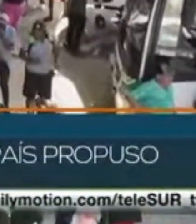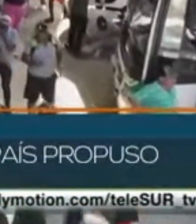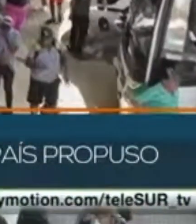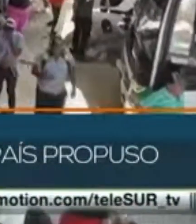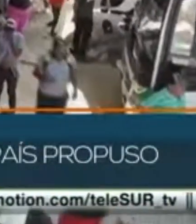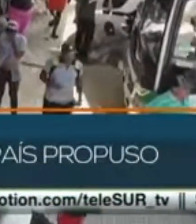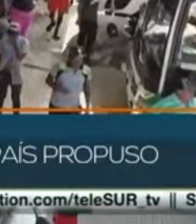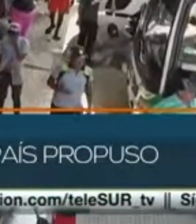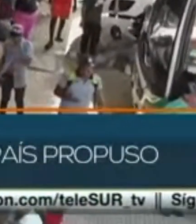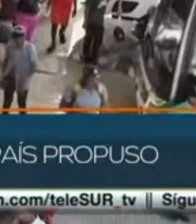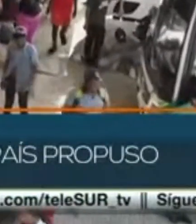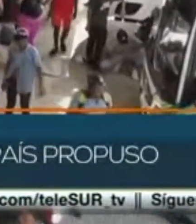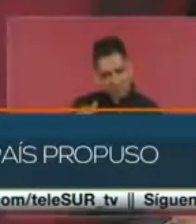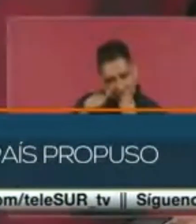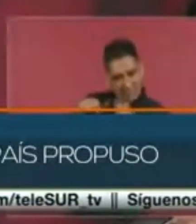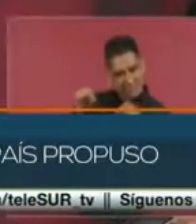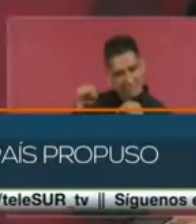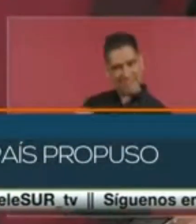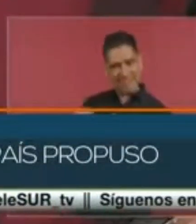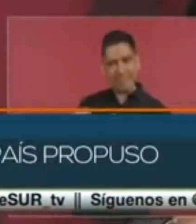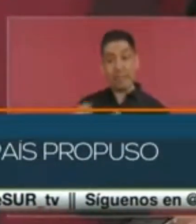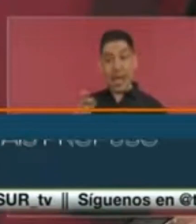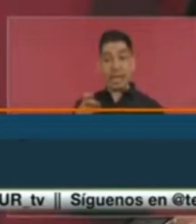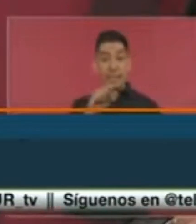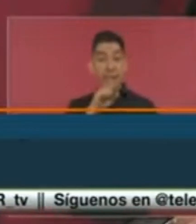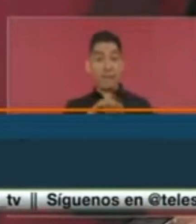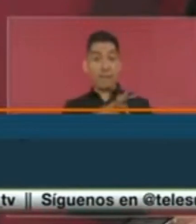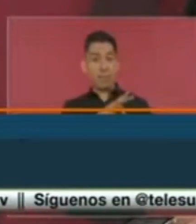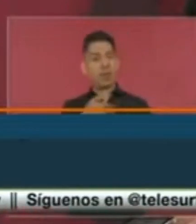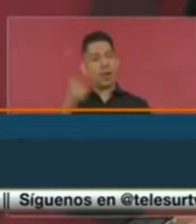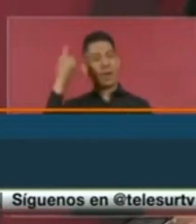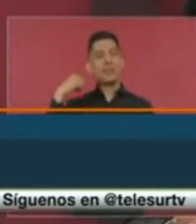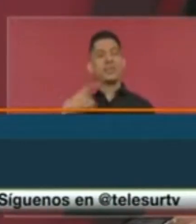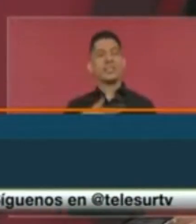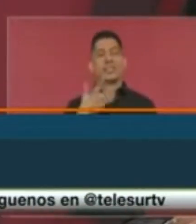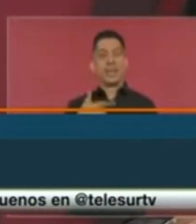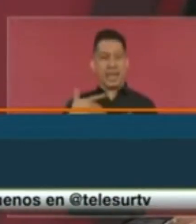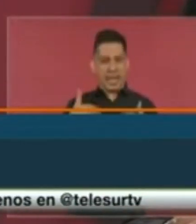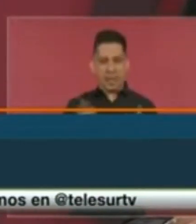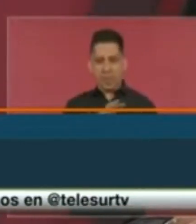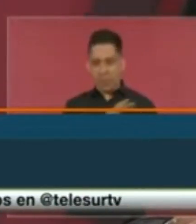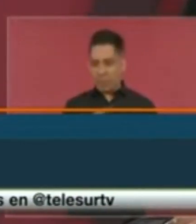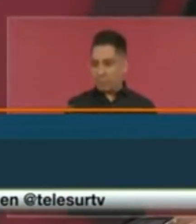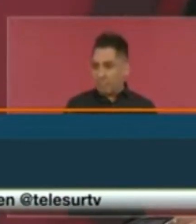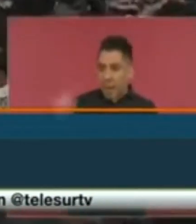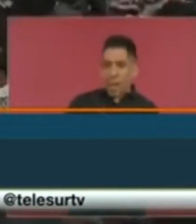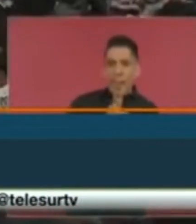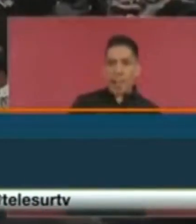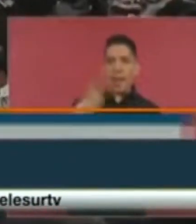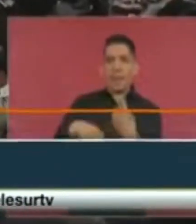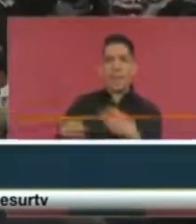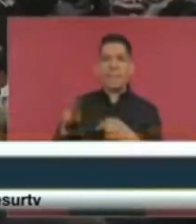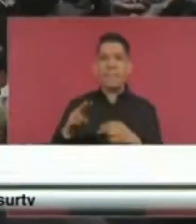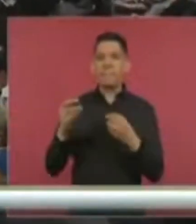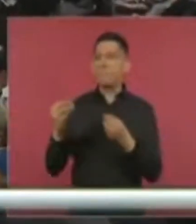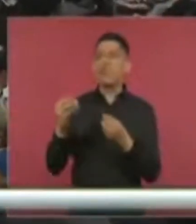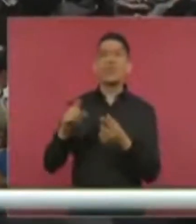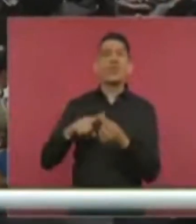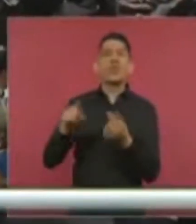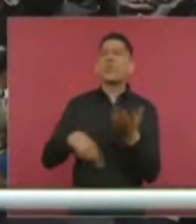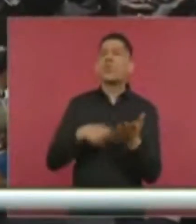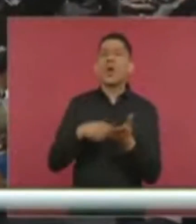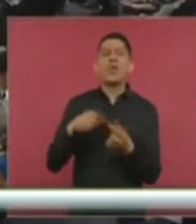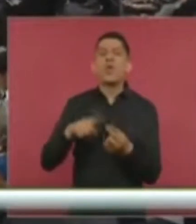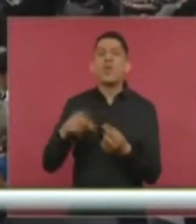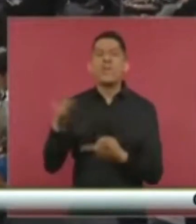La migración que estamos viviendo viene del sur y por lo tanto él está muy interesado en convocar a 11